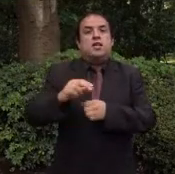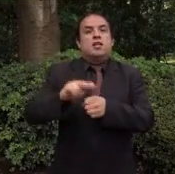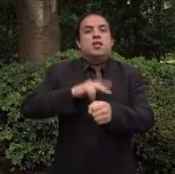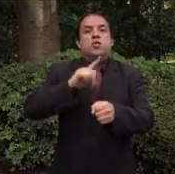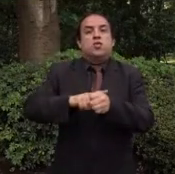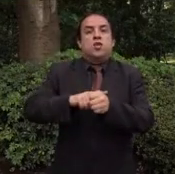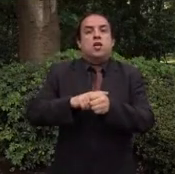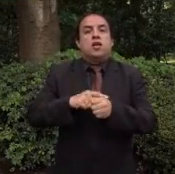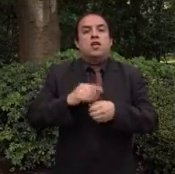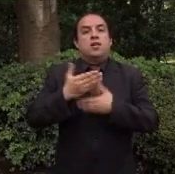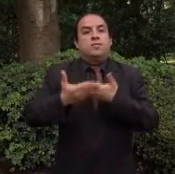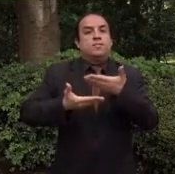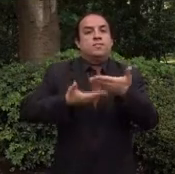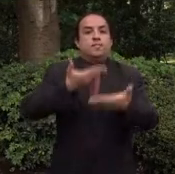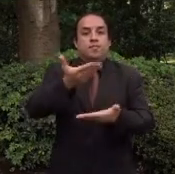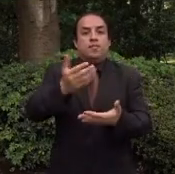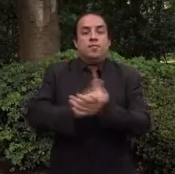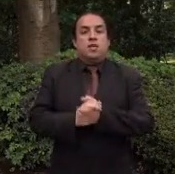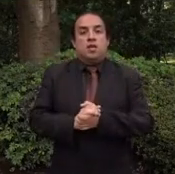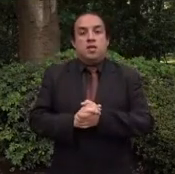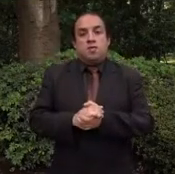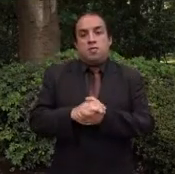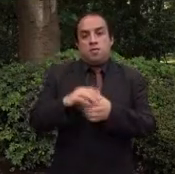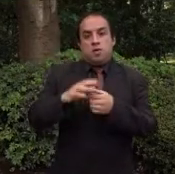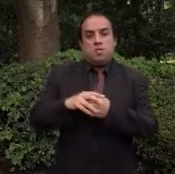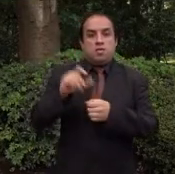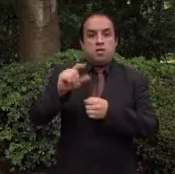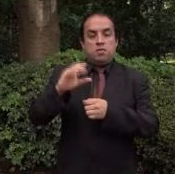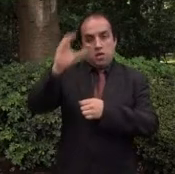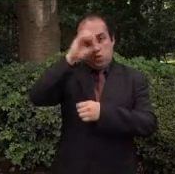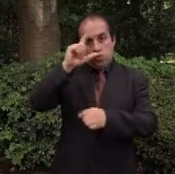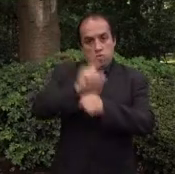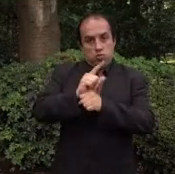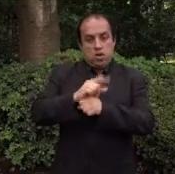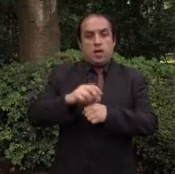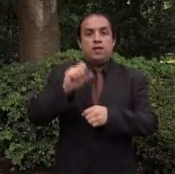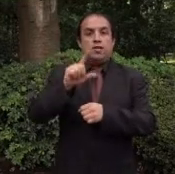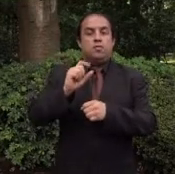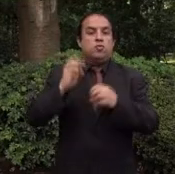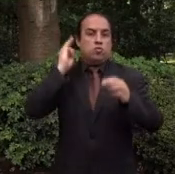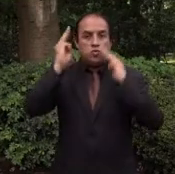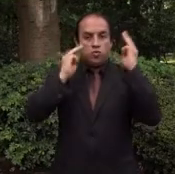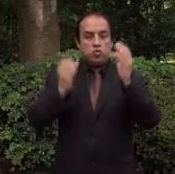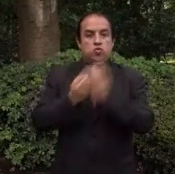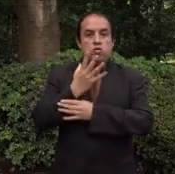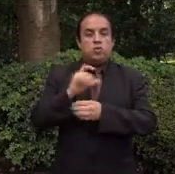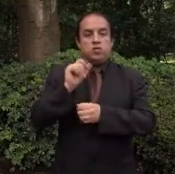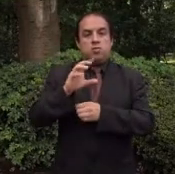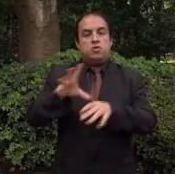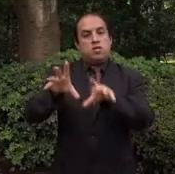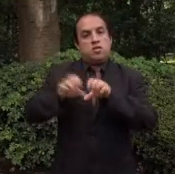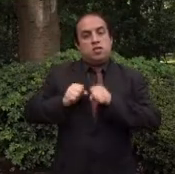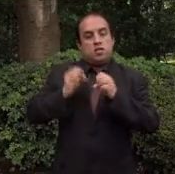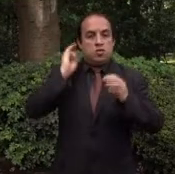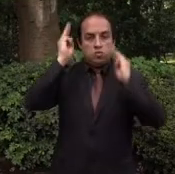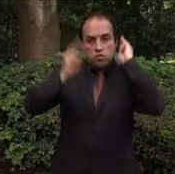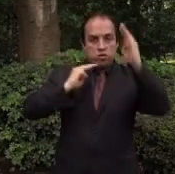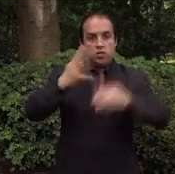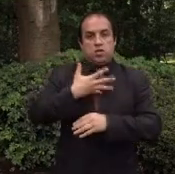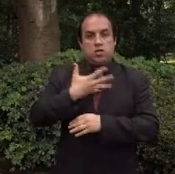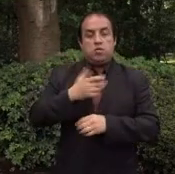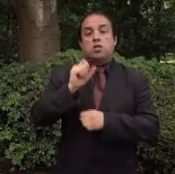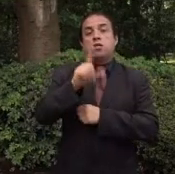la cultura, tanto en los nuevos museos que se van a hacer como en el rescate de los museos existentes y el